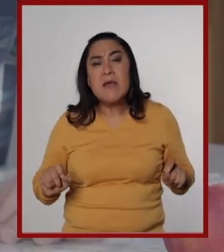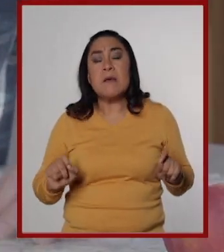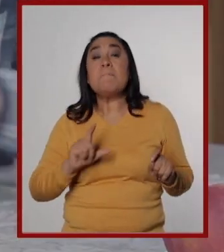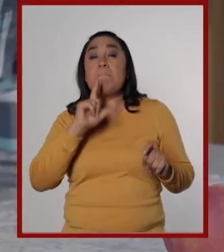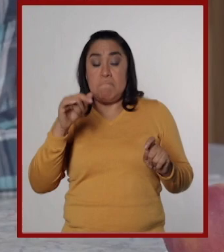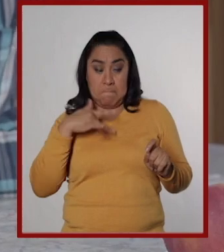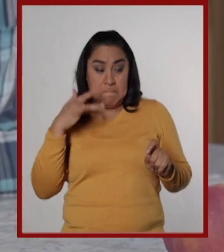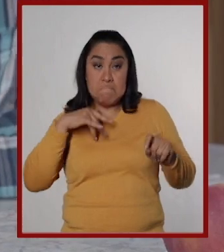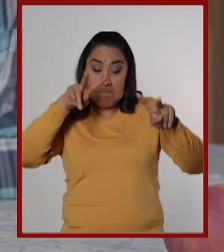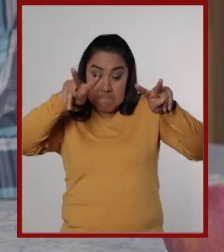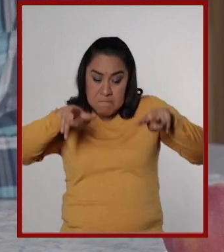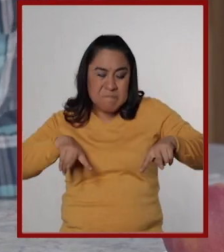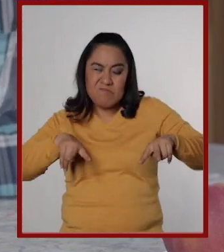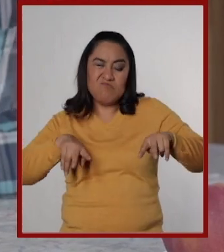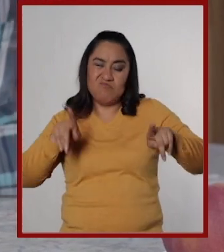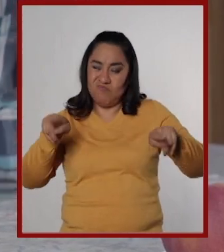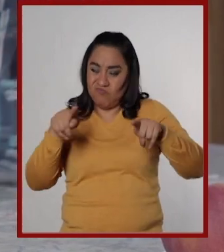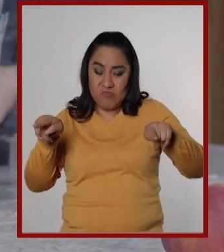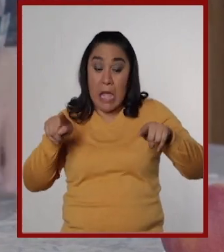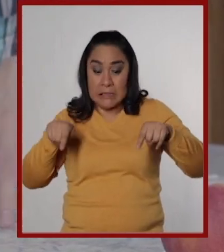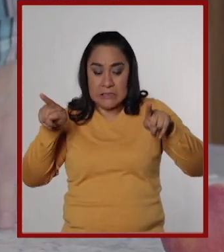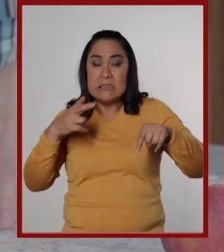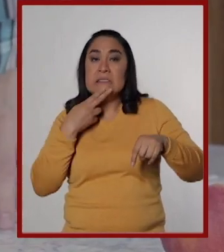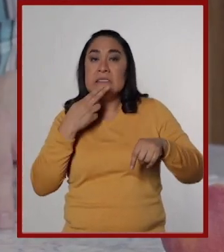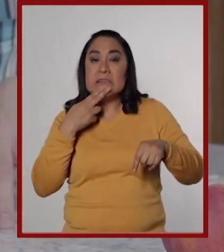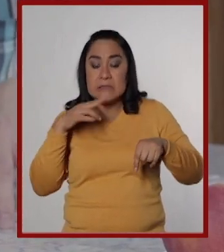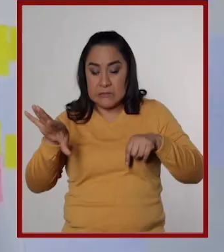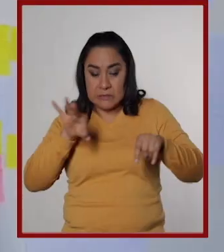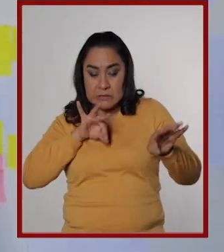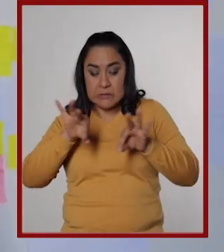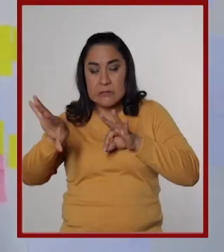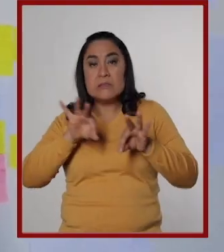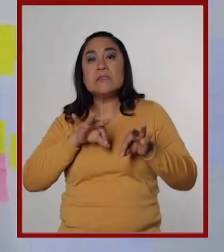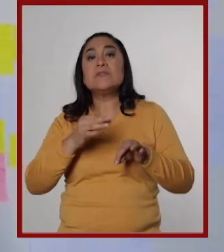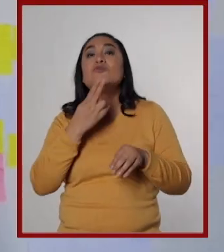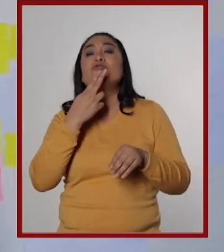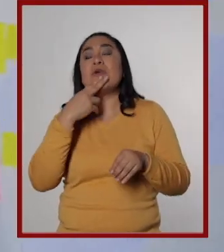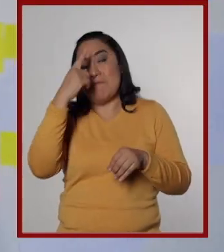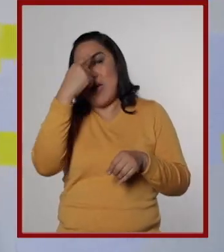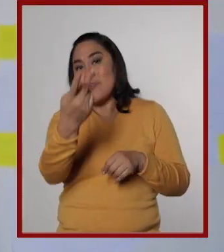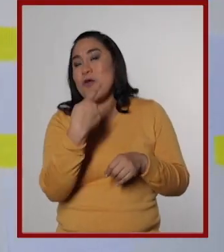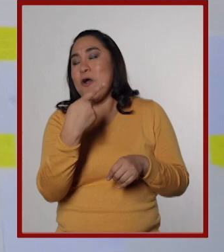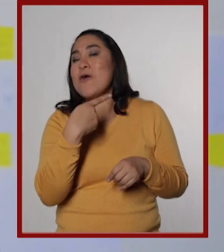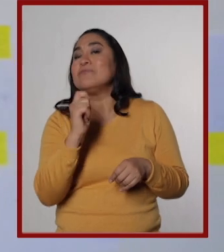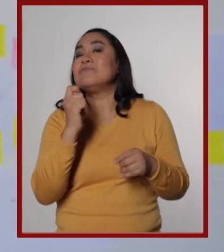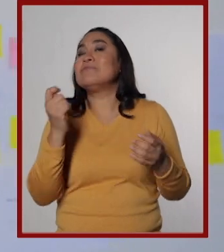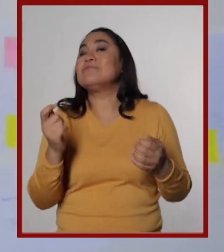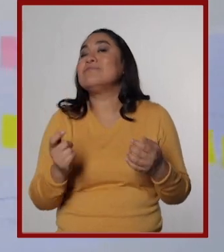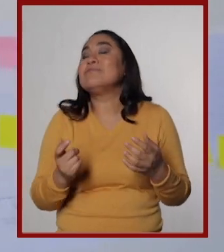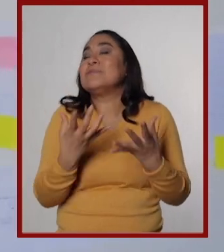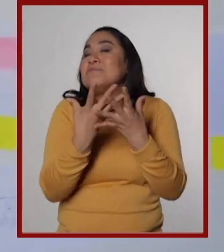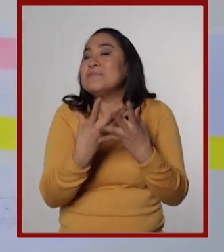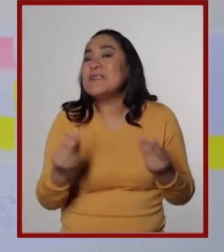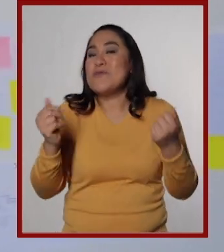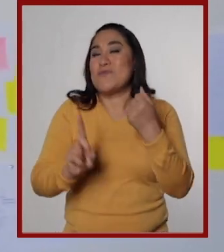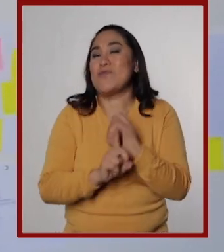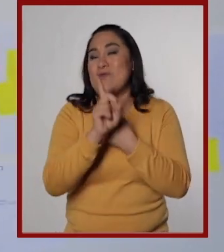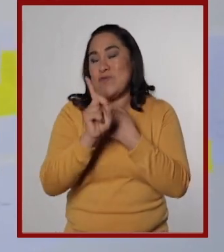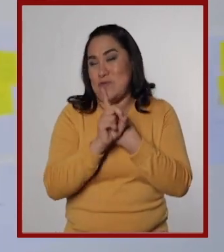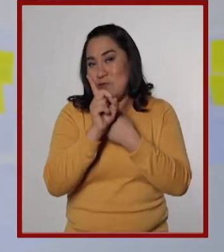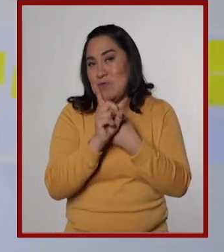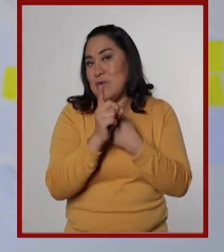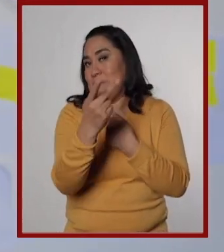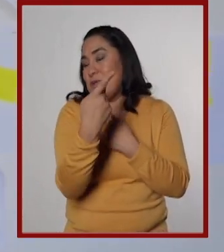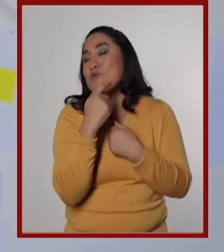tachar las que no sirven y quedarnos con la que sirva para los dos, donde los dos ganemos, donde los dos cedemos un poquito, pero también